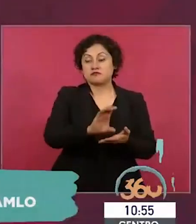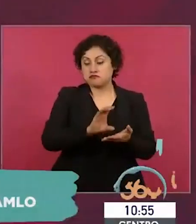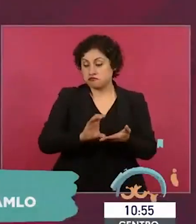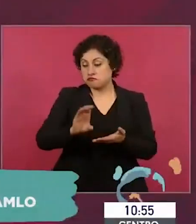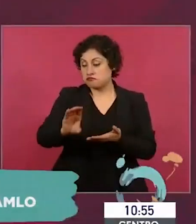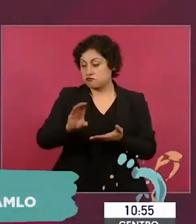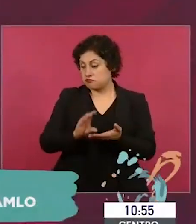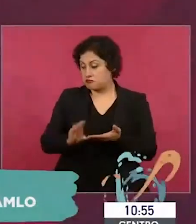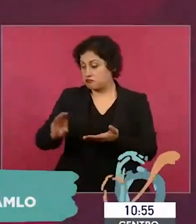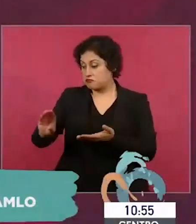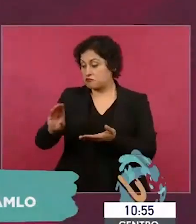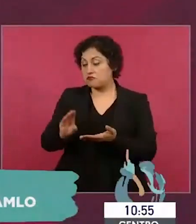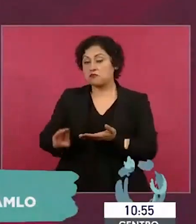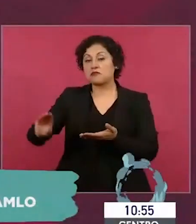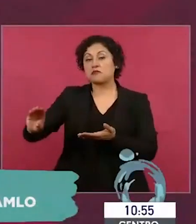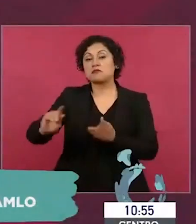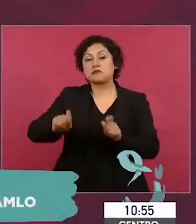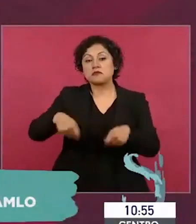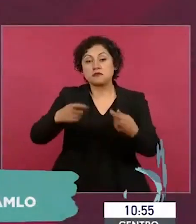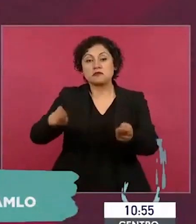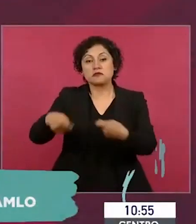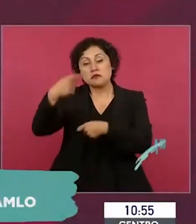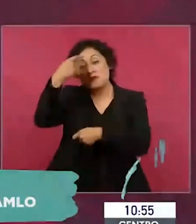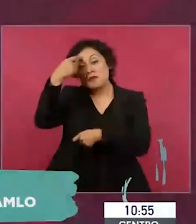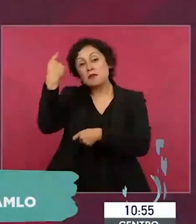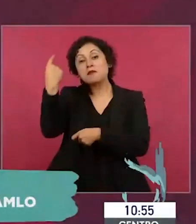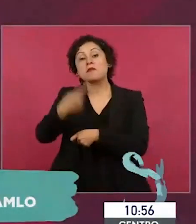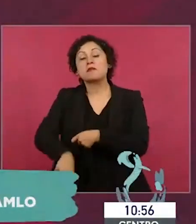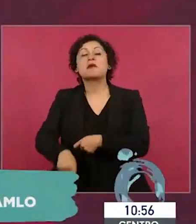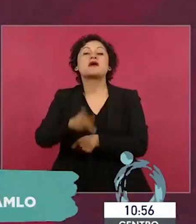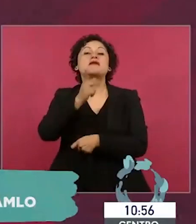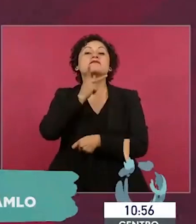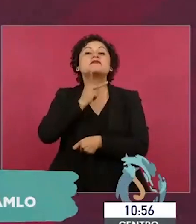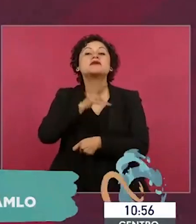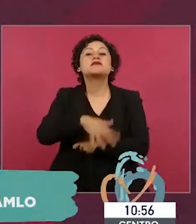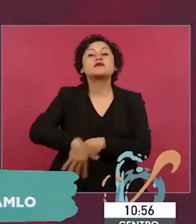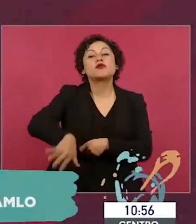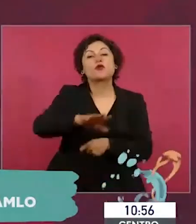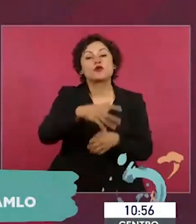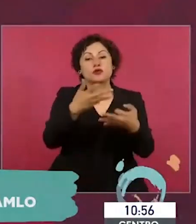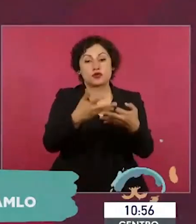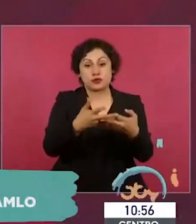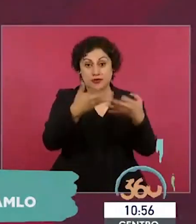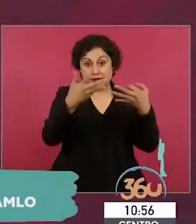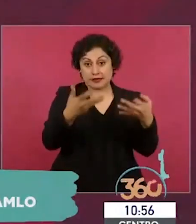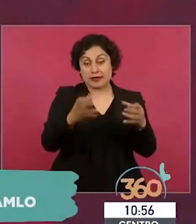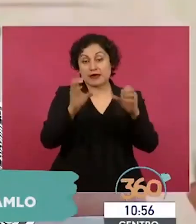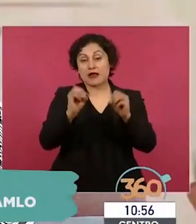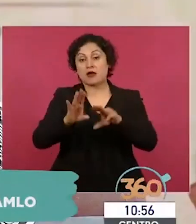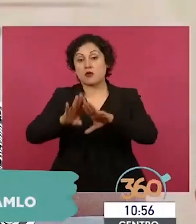para la explotación del petróleo tanto en tierra como en aguas someras